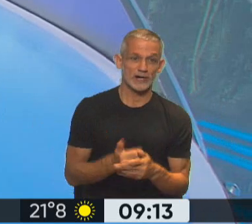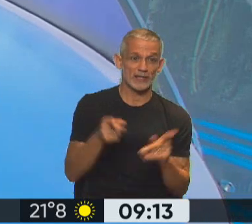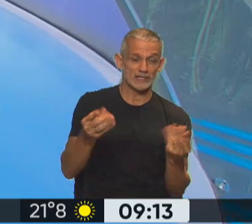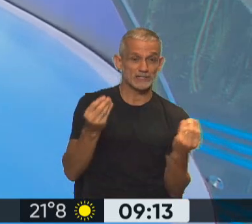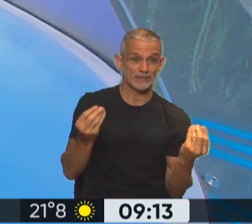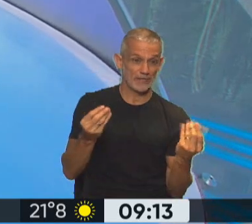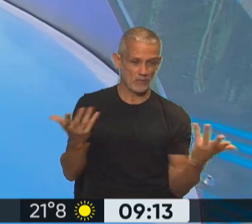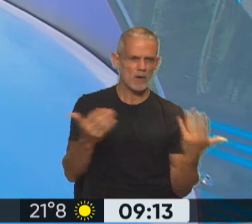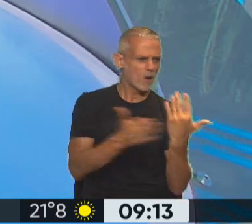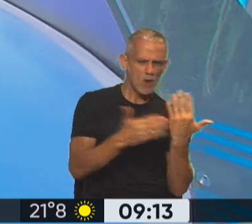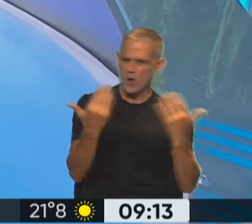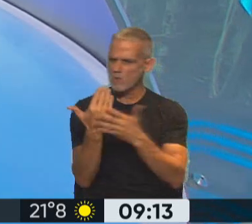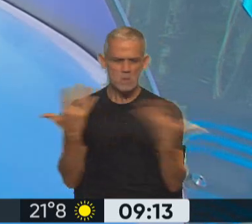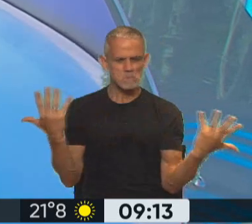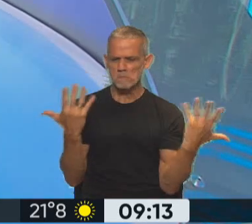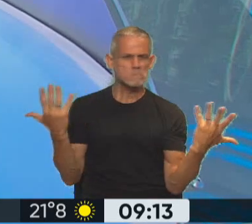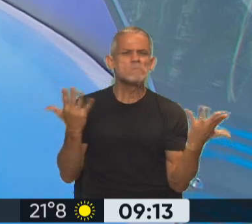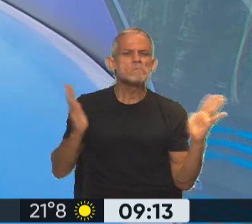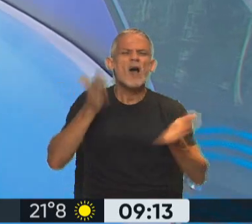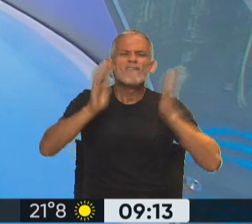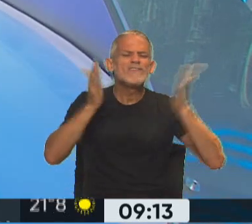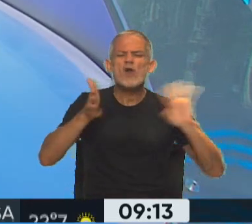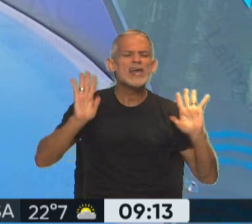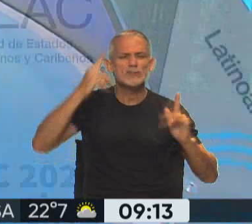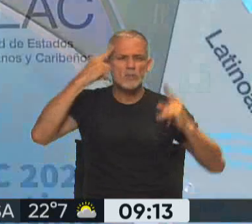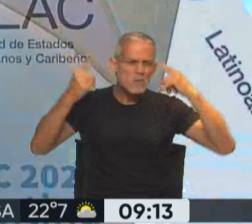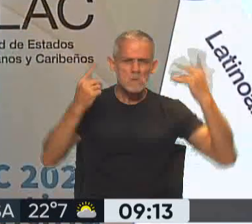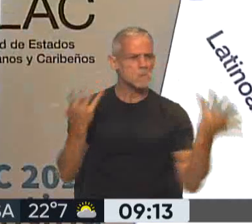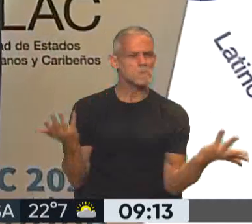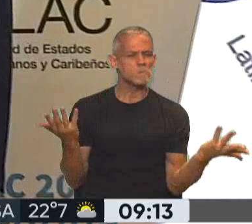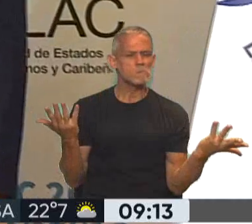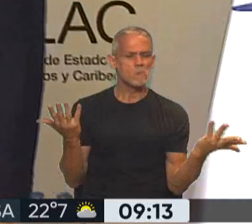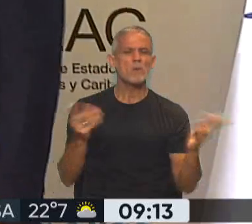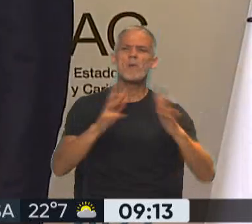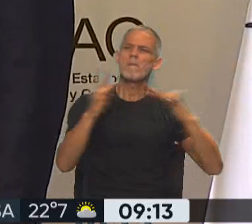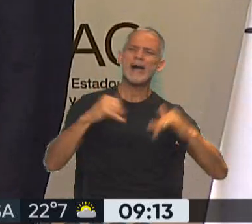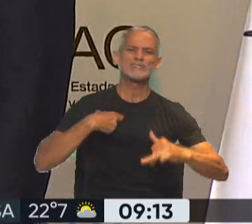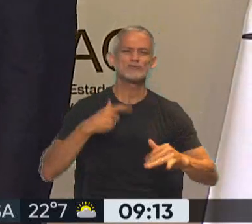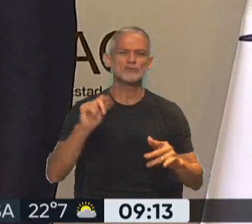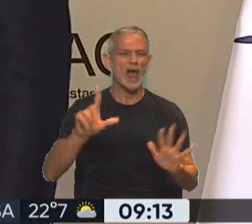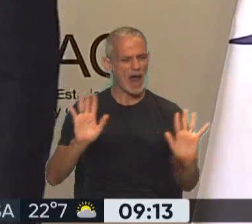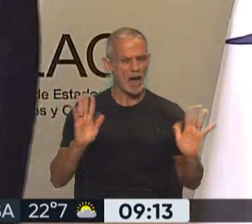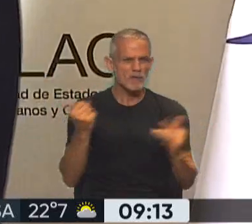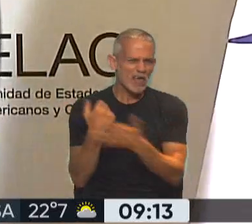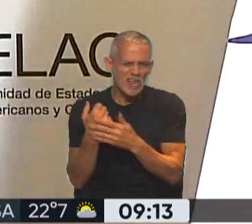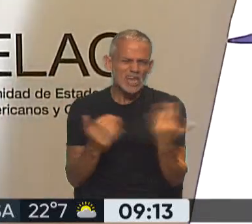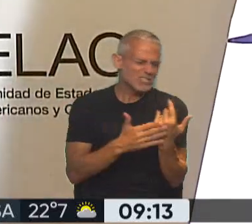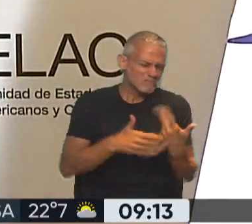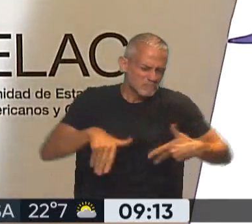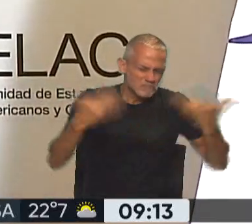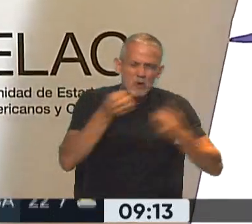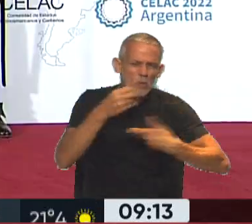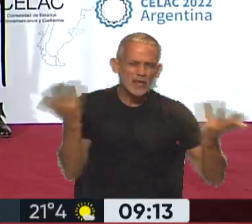estamos hablando de los extremos extremos violentos ideológicamente perturbadores de la paz social eh pueden ser de derecha pueden ser